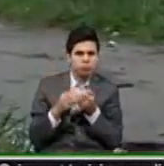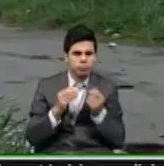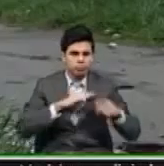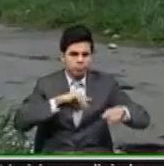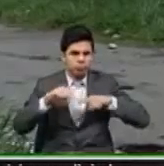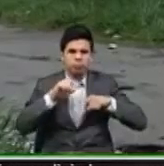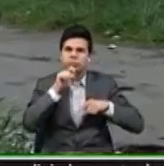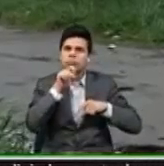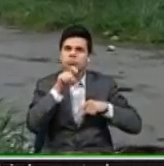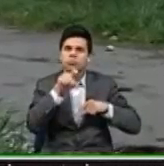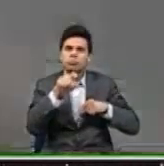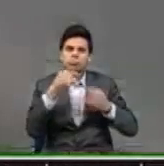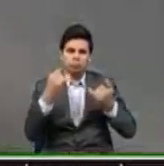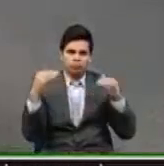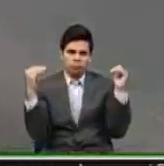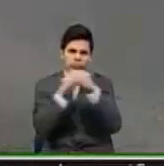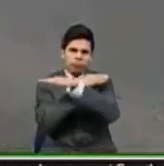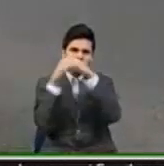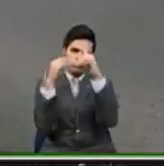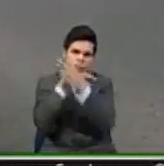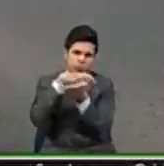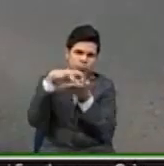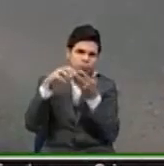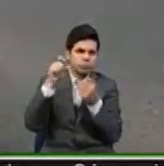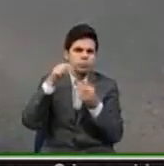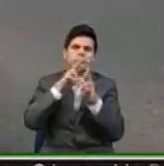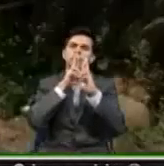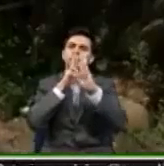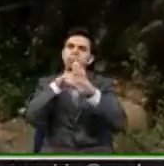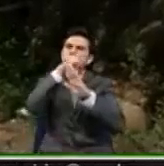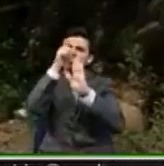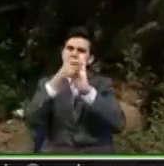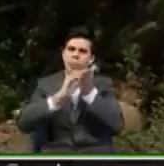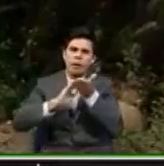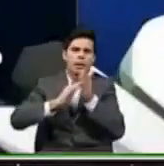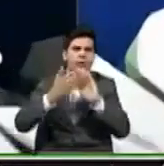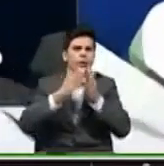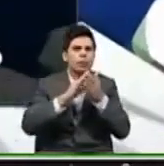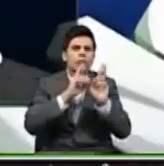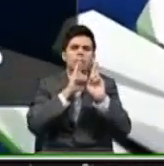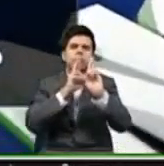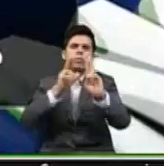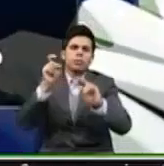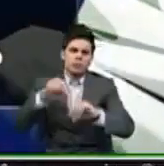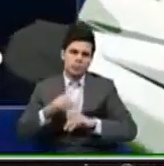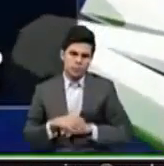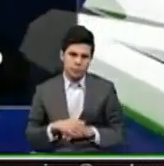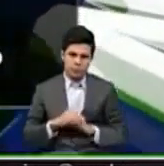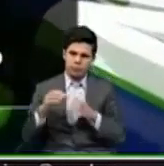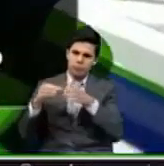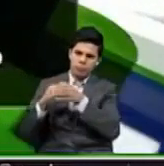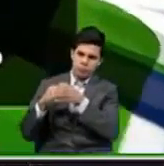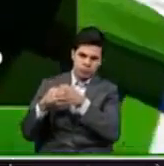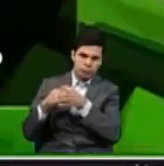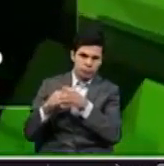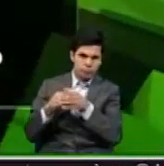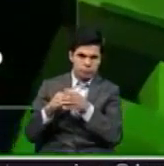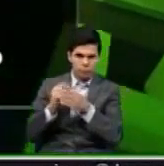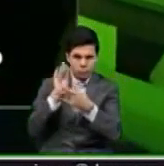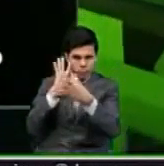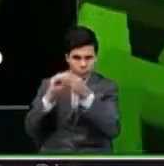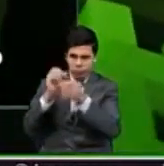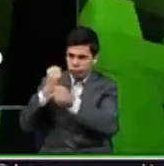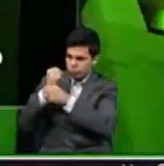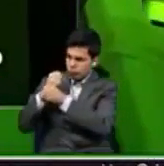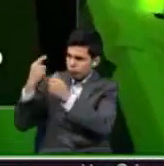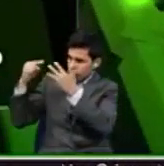de Bucaramanga, el consorcio Autopista Santander debe responderle a la comunidad. La concesión cumplió en los demás frentes de